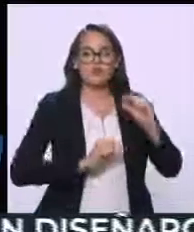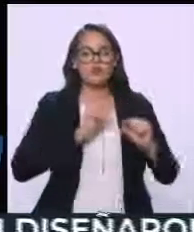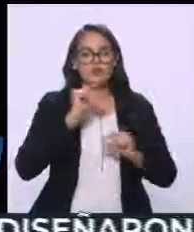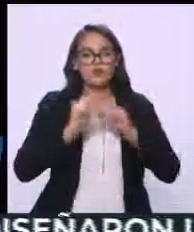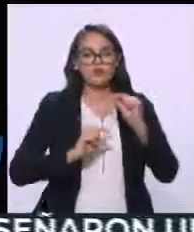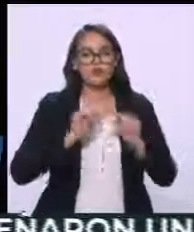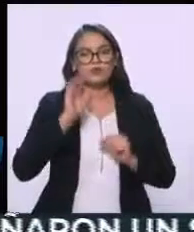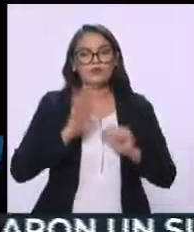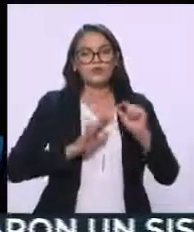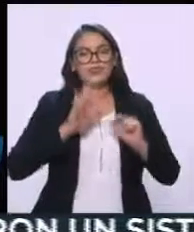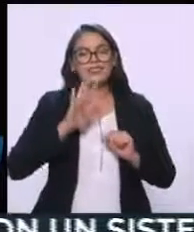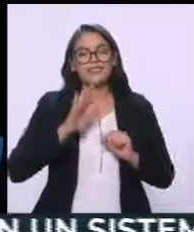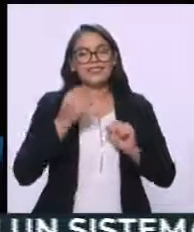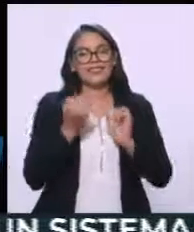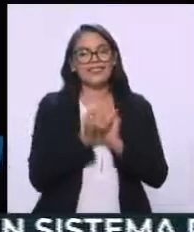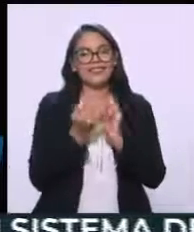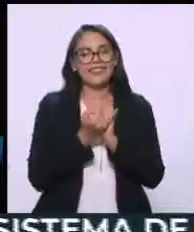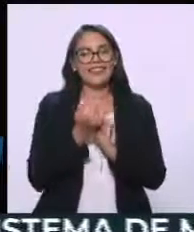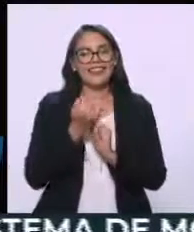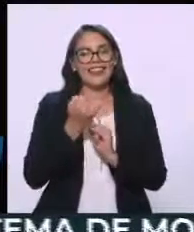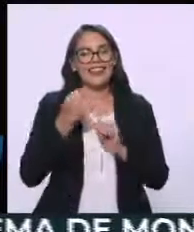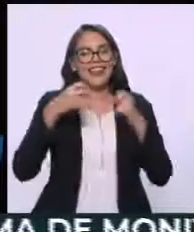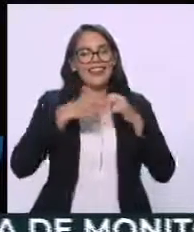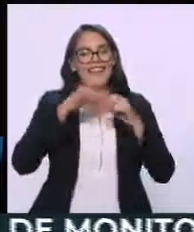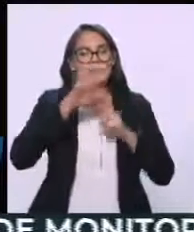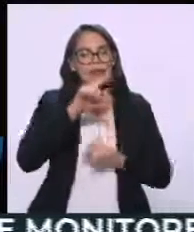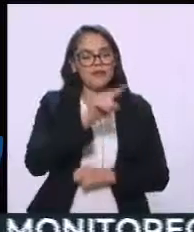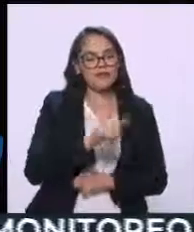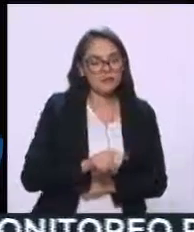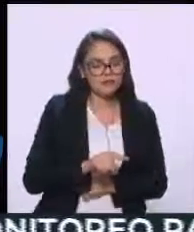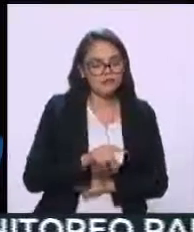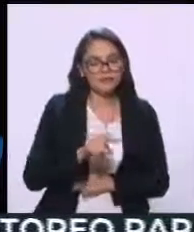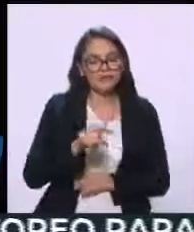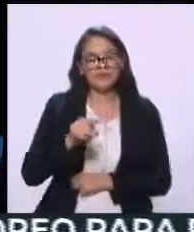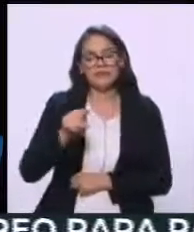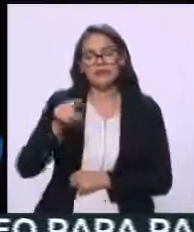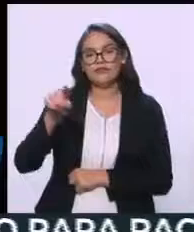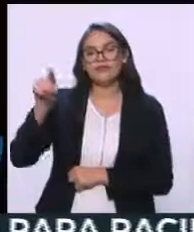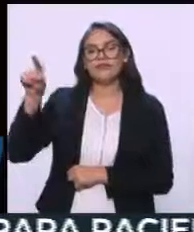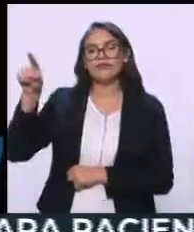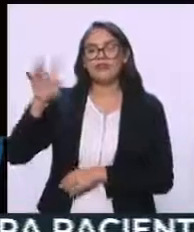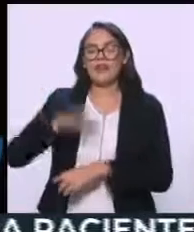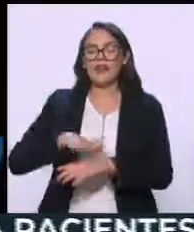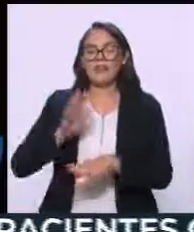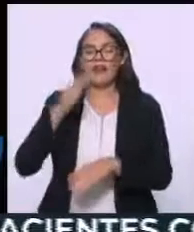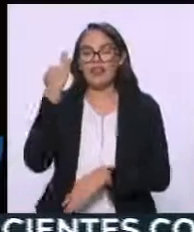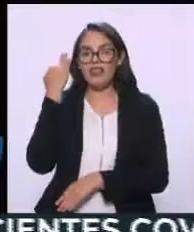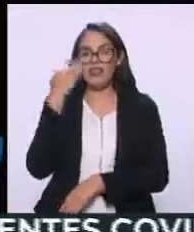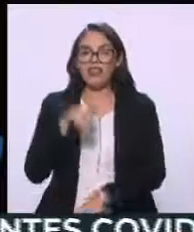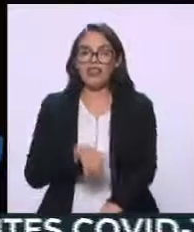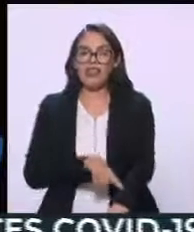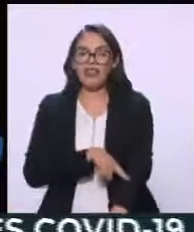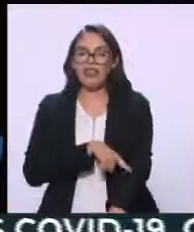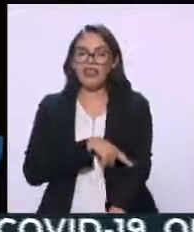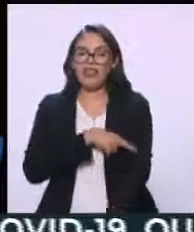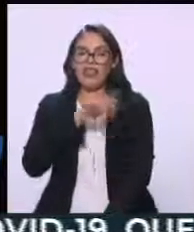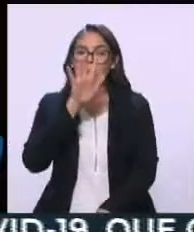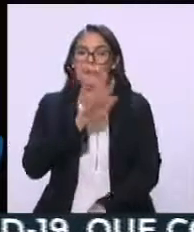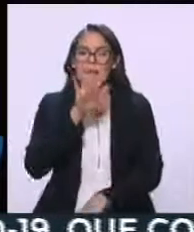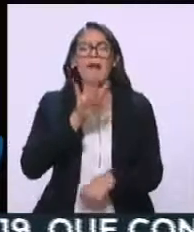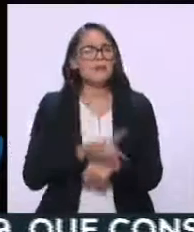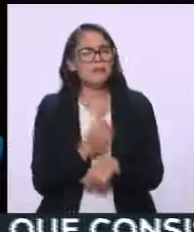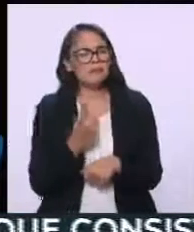de unos tenis famosos, ¿no? Es decir, un poquito más alargada de lo que quisiéramos. ¿Por